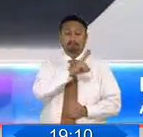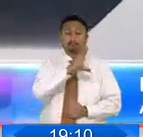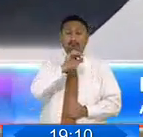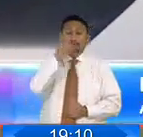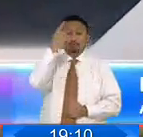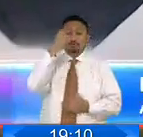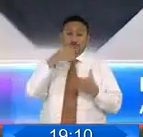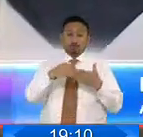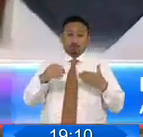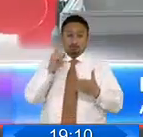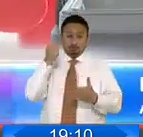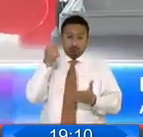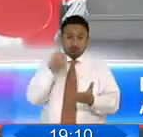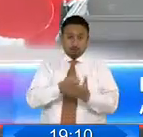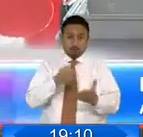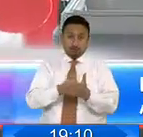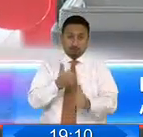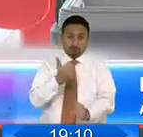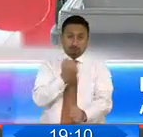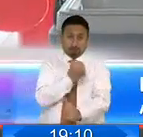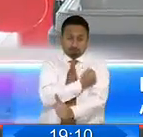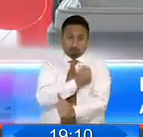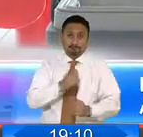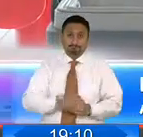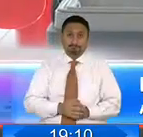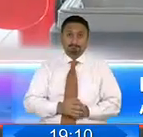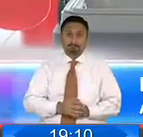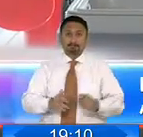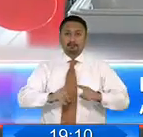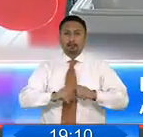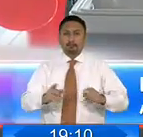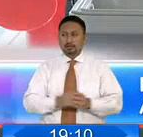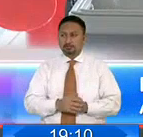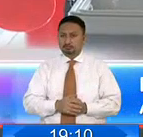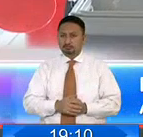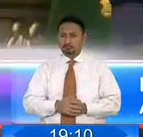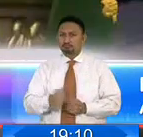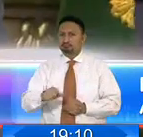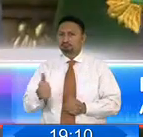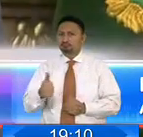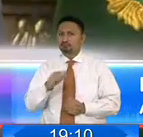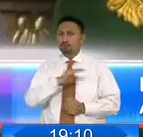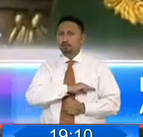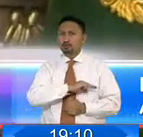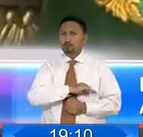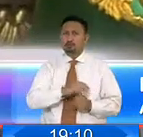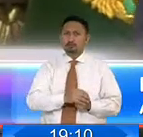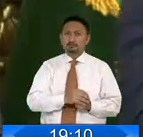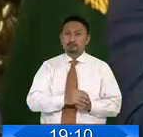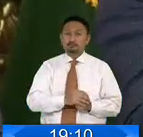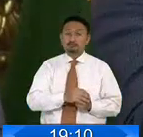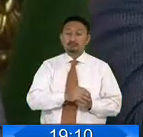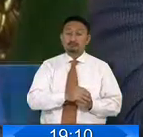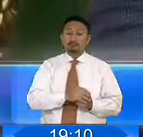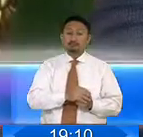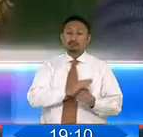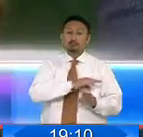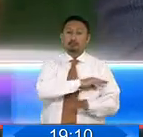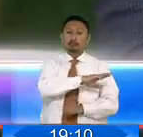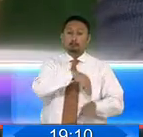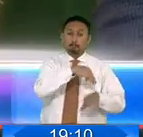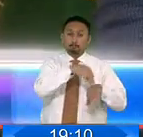de dólares para destinarlos a la compra de los medicamentos pero qué decir de los otros cabildos en el caso del cantón mejía de acuerdo